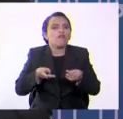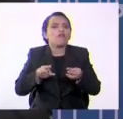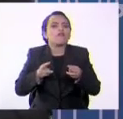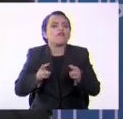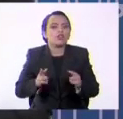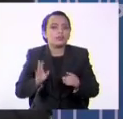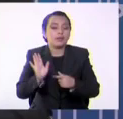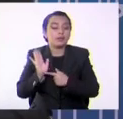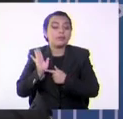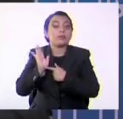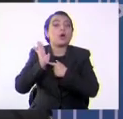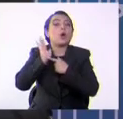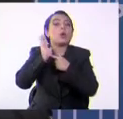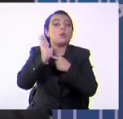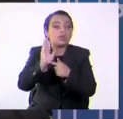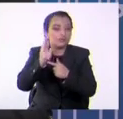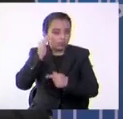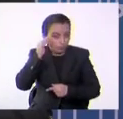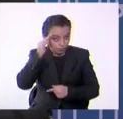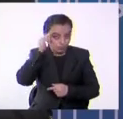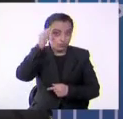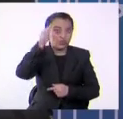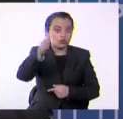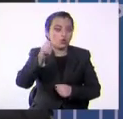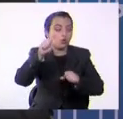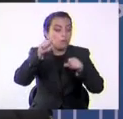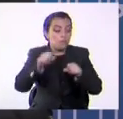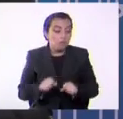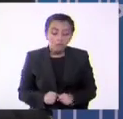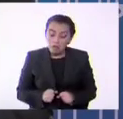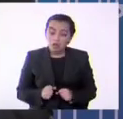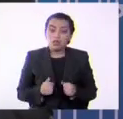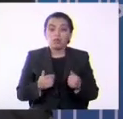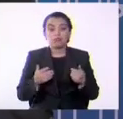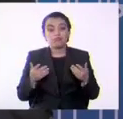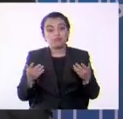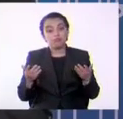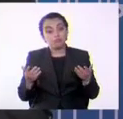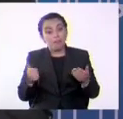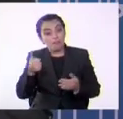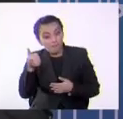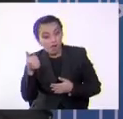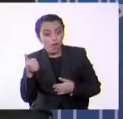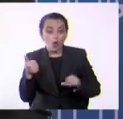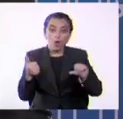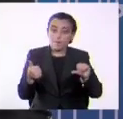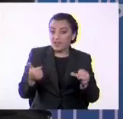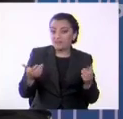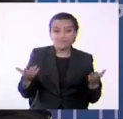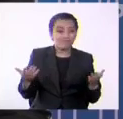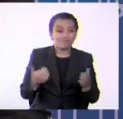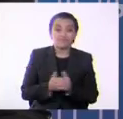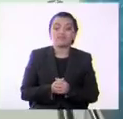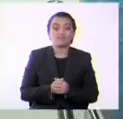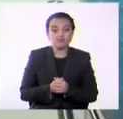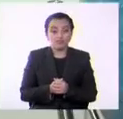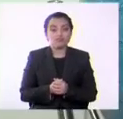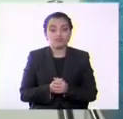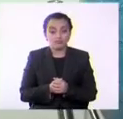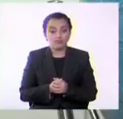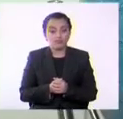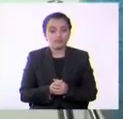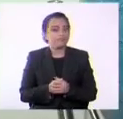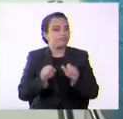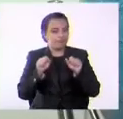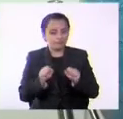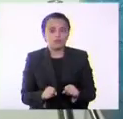propuestas de megaproyectos futuras pueden ser o no viables para nuestra realidad. También podemos decir a